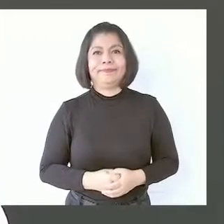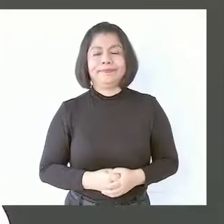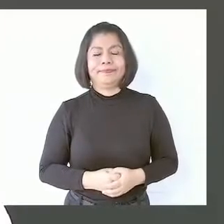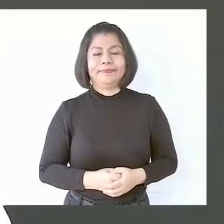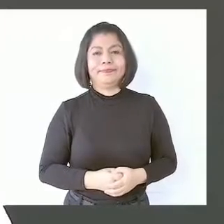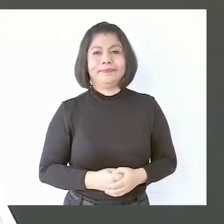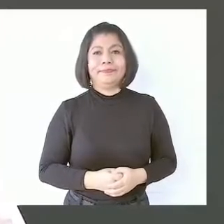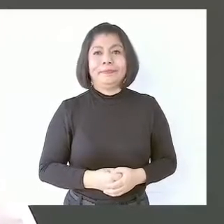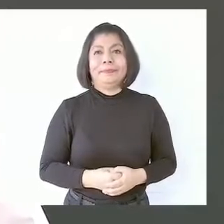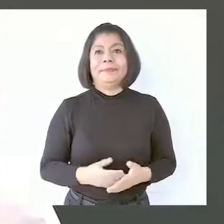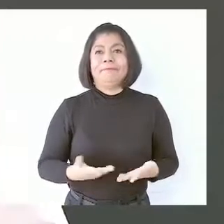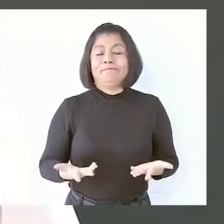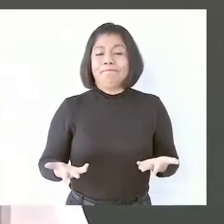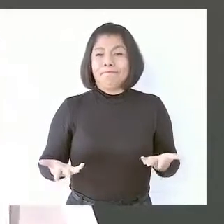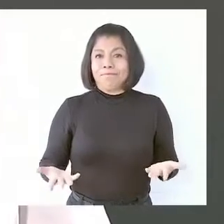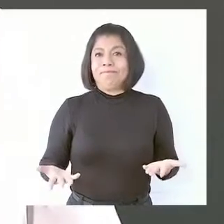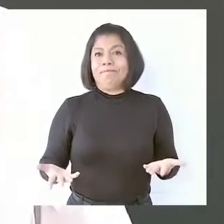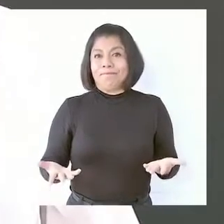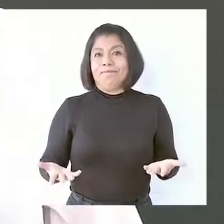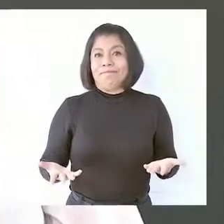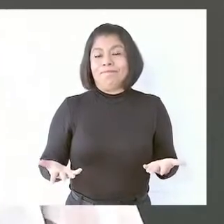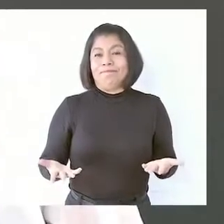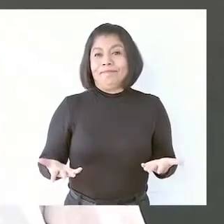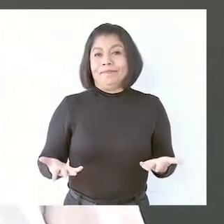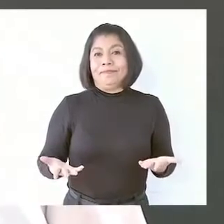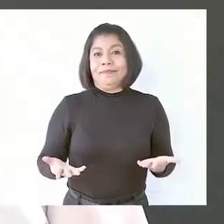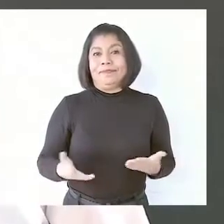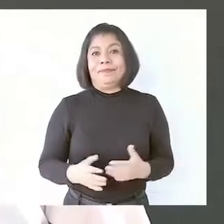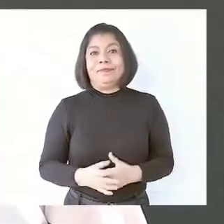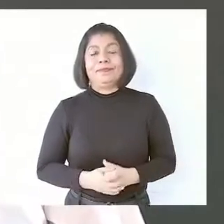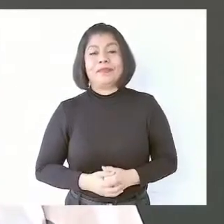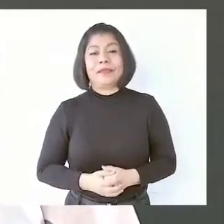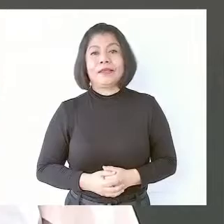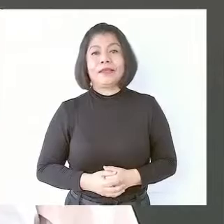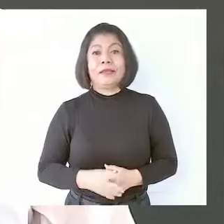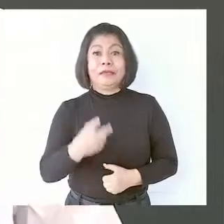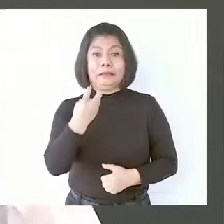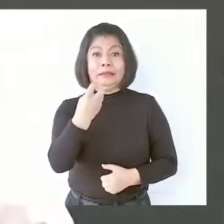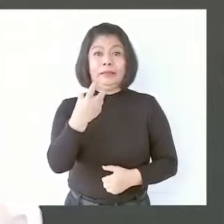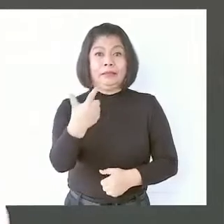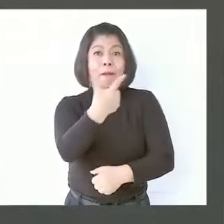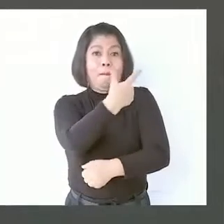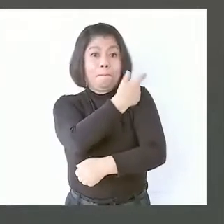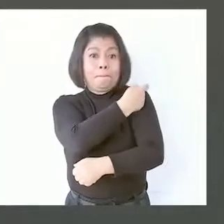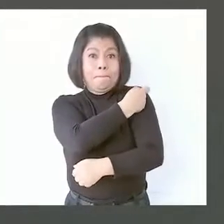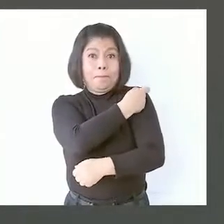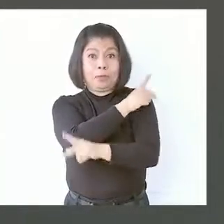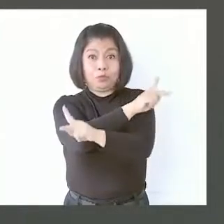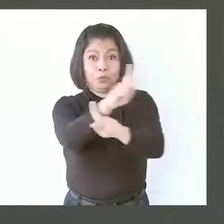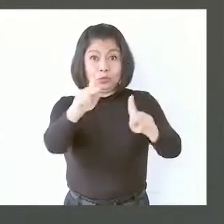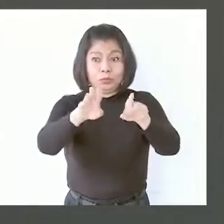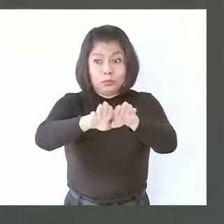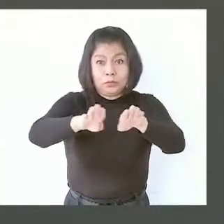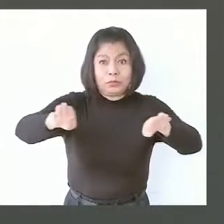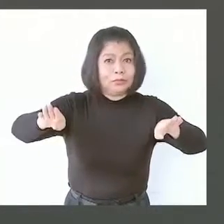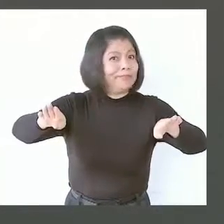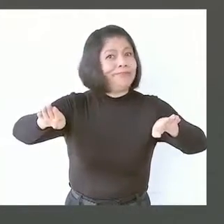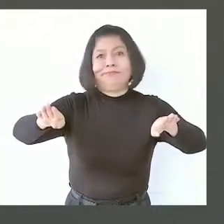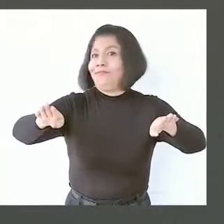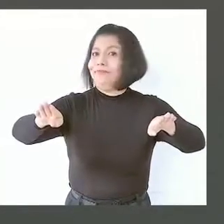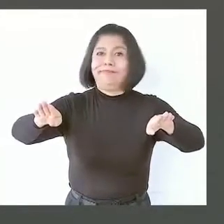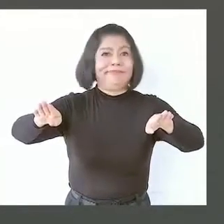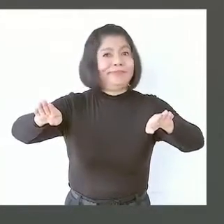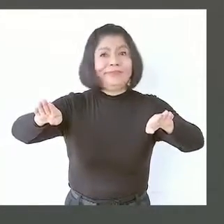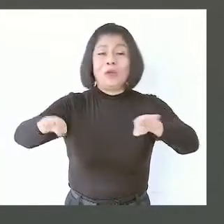lo peor y lo más injusto, inequitativo, es que hay cerca de 100 países que no tienen